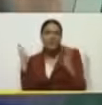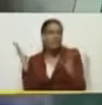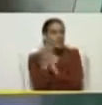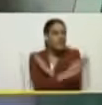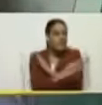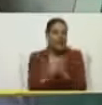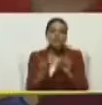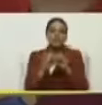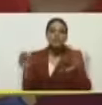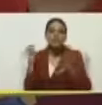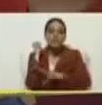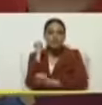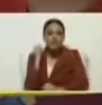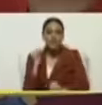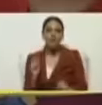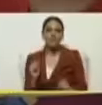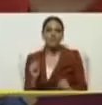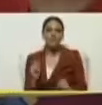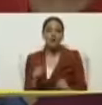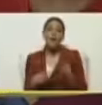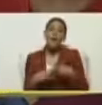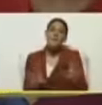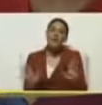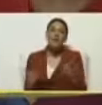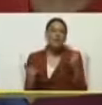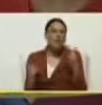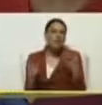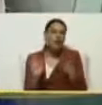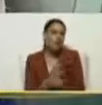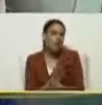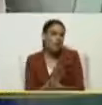bastante, ¿verdad? Ah, pero hace falta